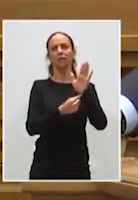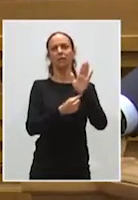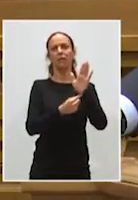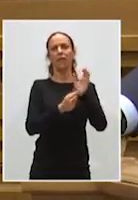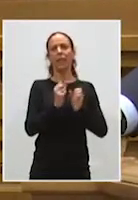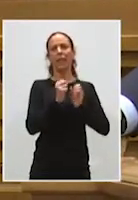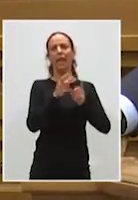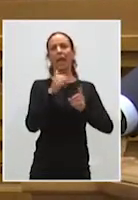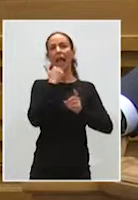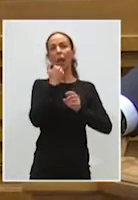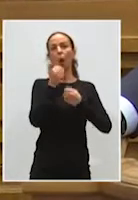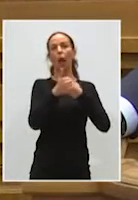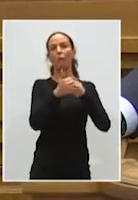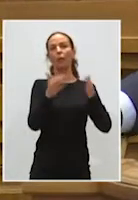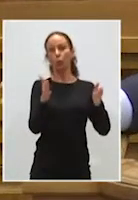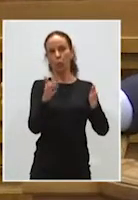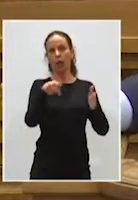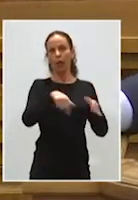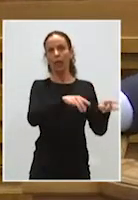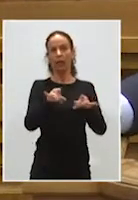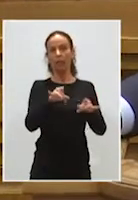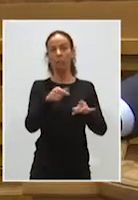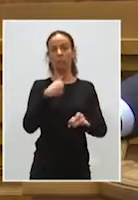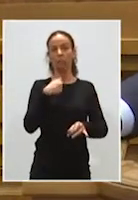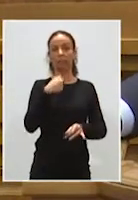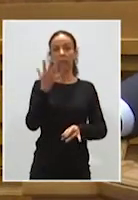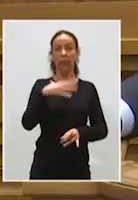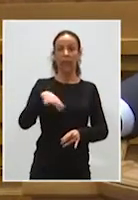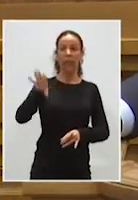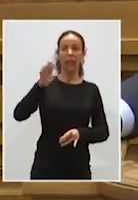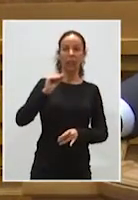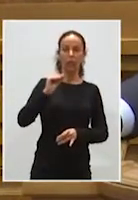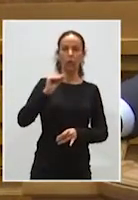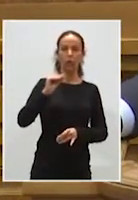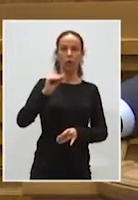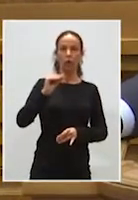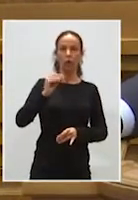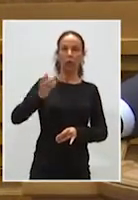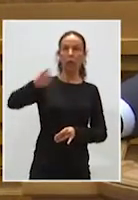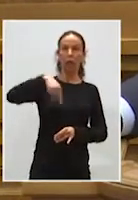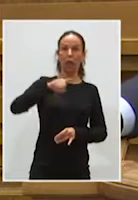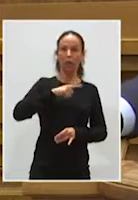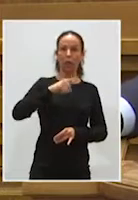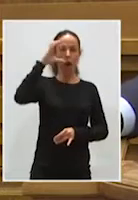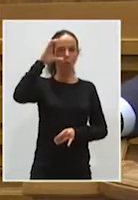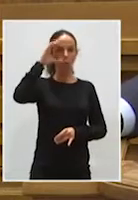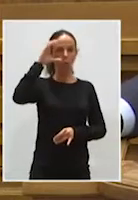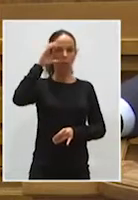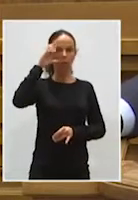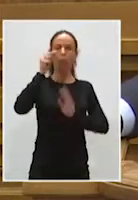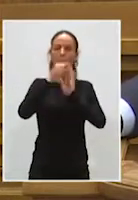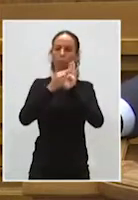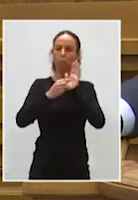país siendo además la tercera comunidad autónoma que más impuestos paga de toda españa y la más inflacionista del país con un 12